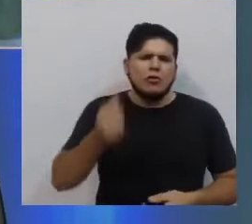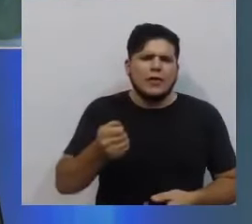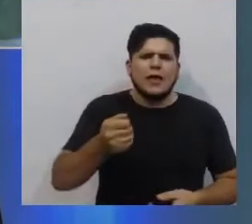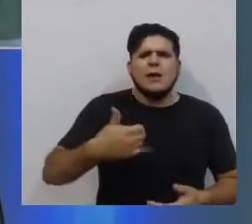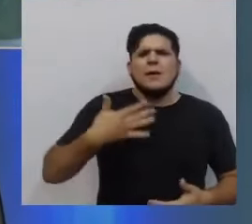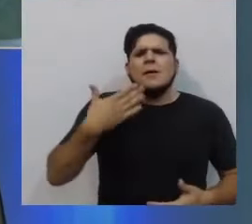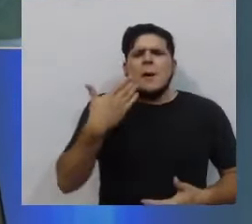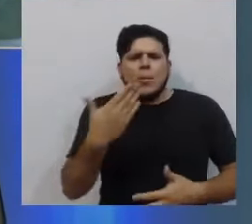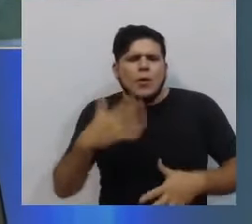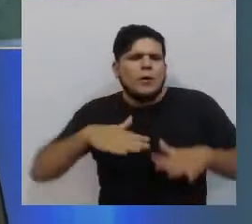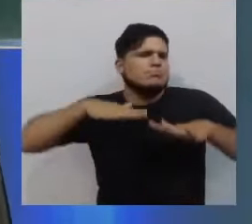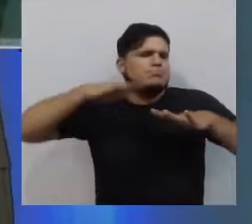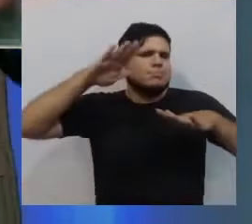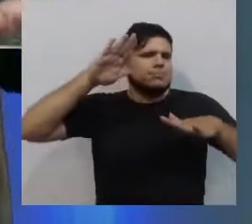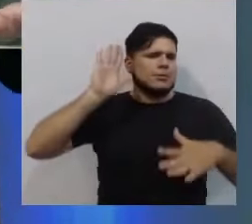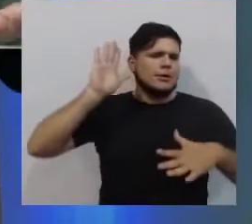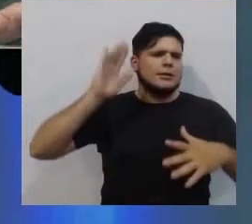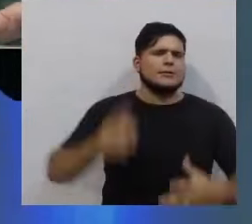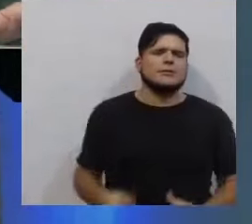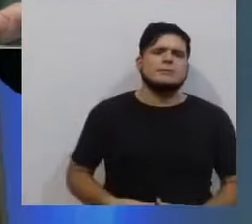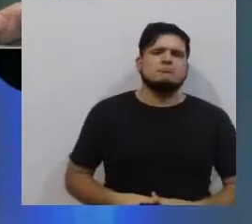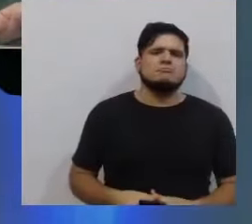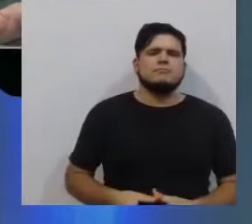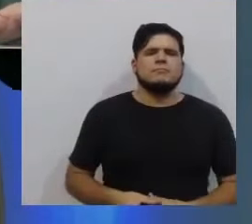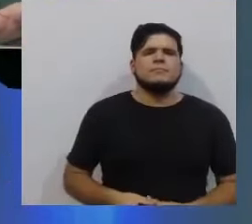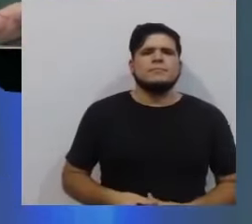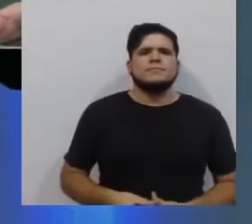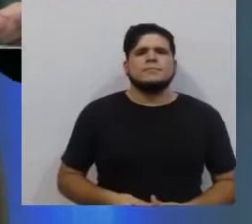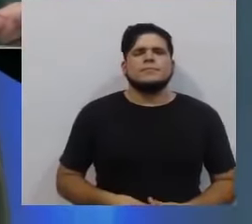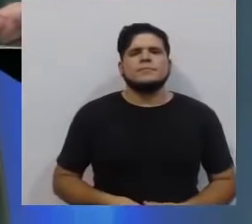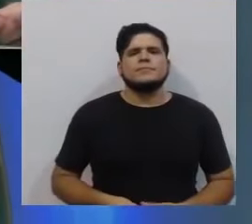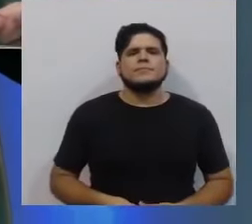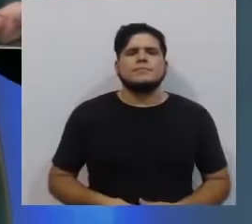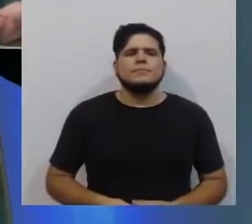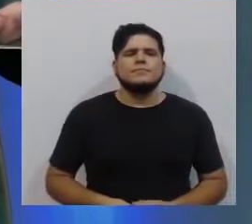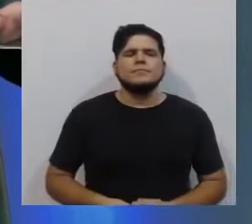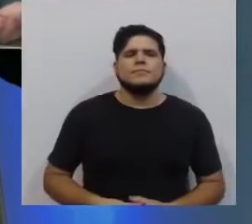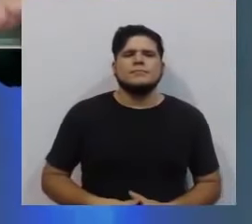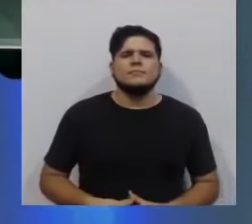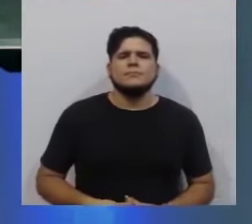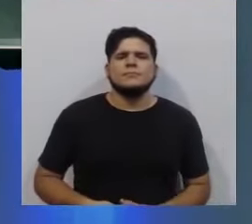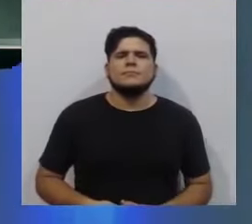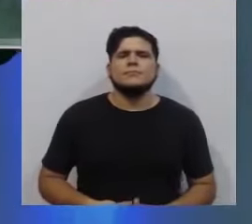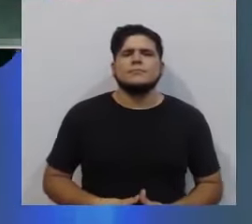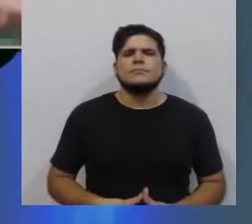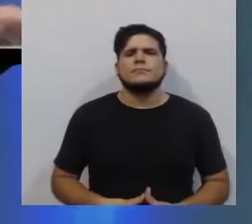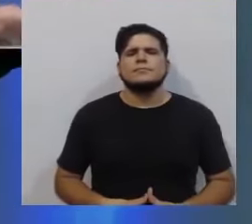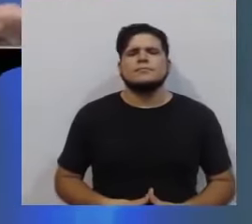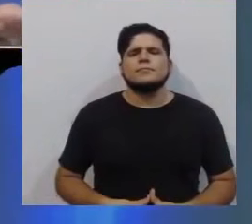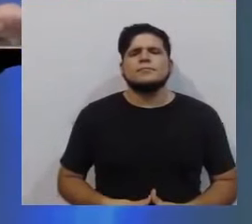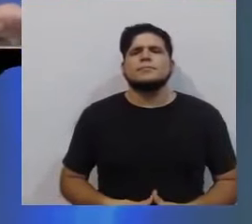eso si yo no administró eso la carrera de la vida nos lleva y todos tenemos